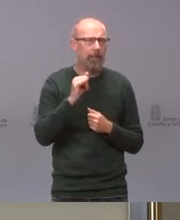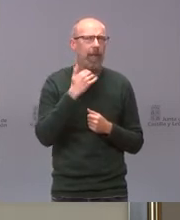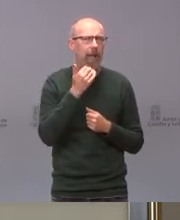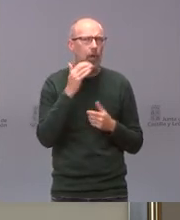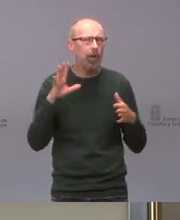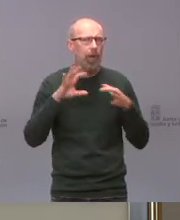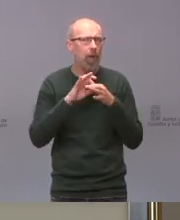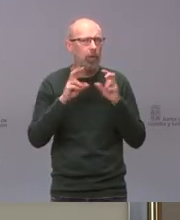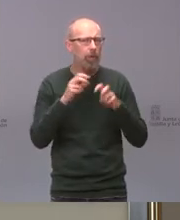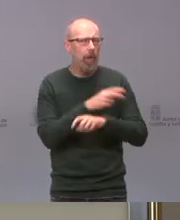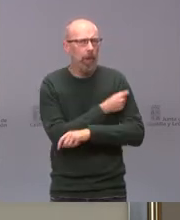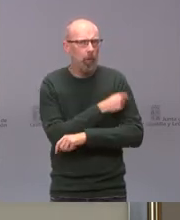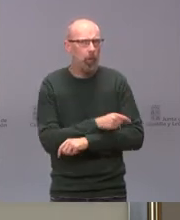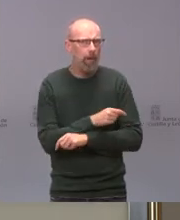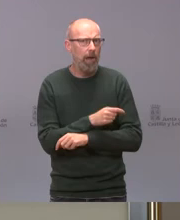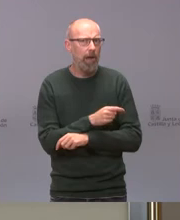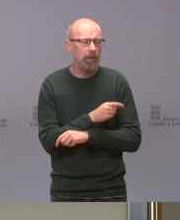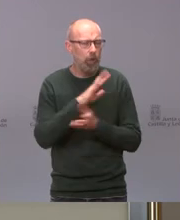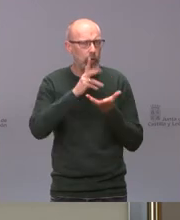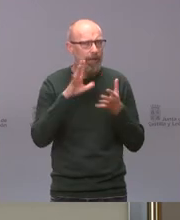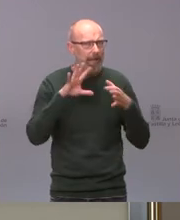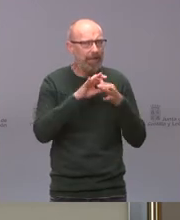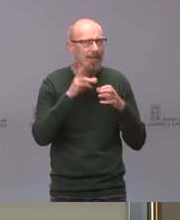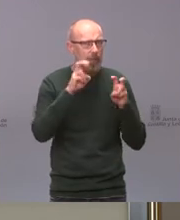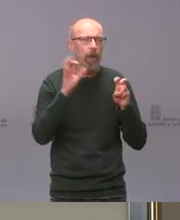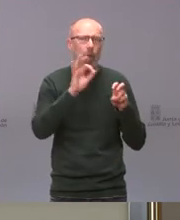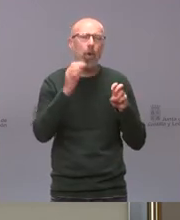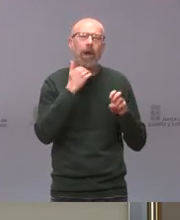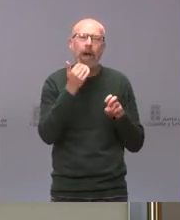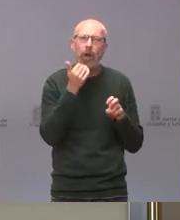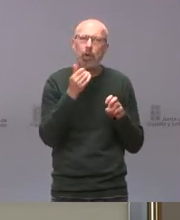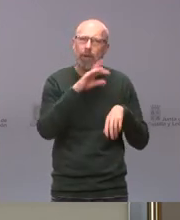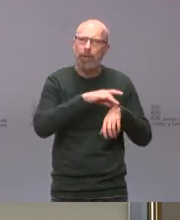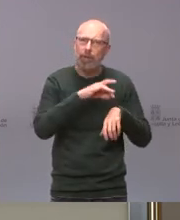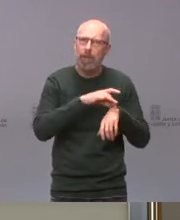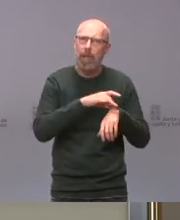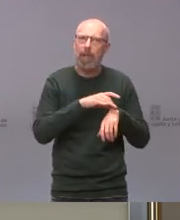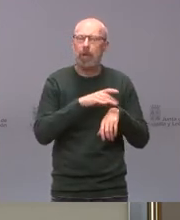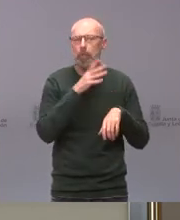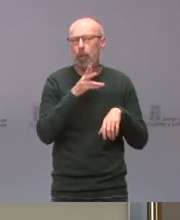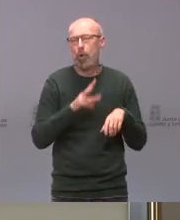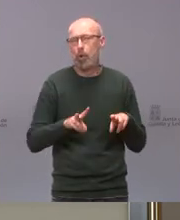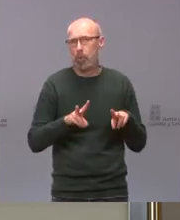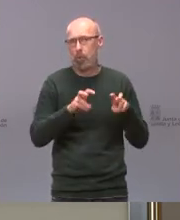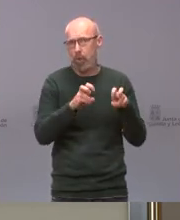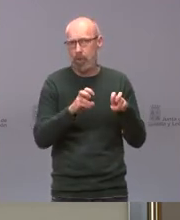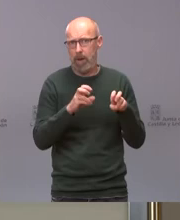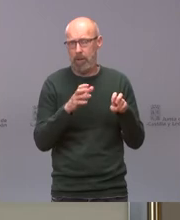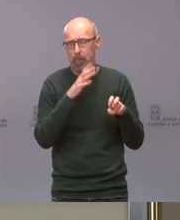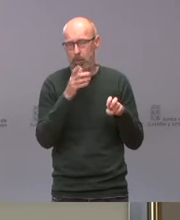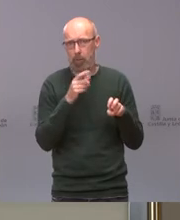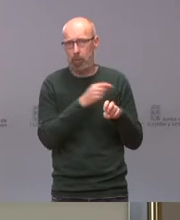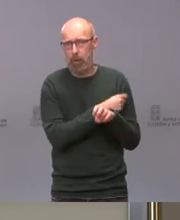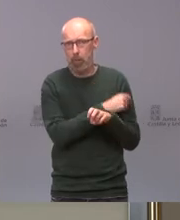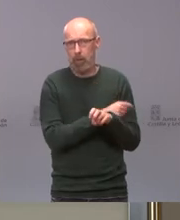tenéis alguna noticia o alguna patología que se pueda causar nueva de las vacunas después de lo que tuvimos